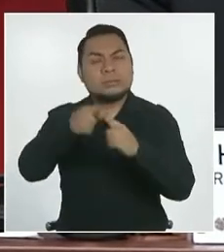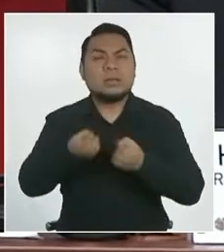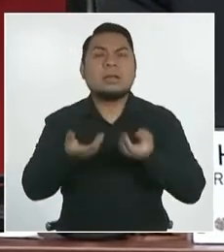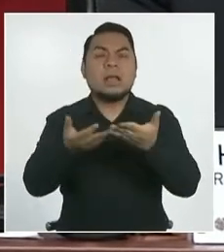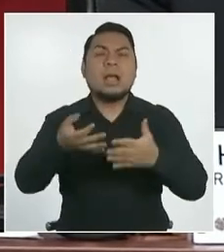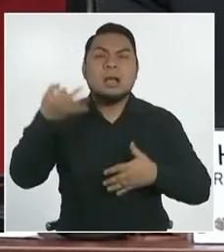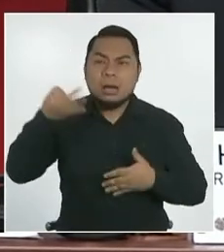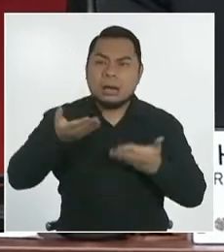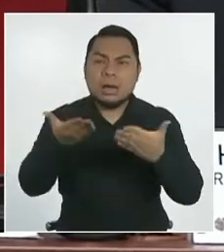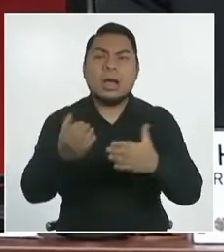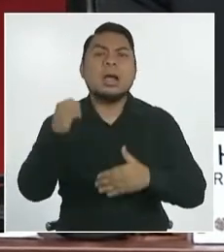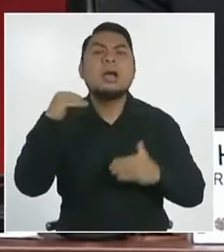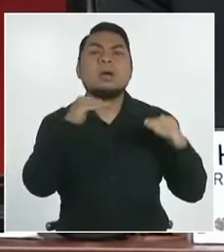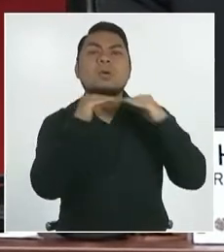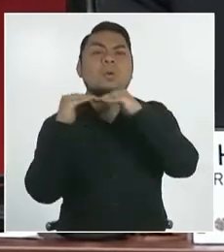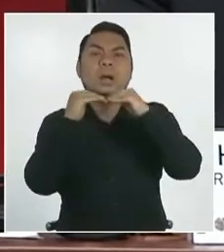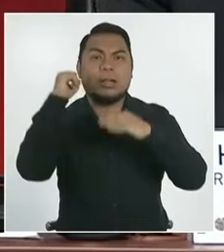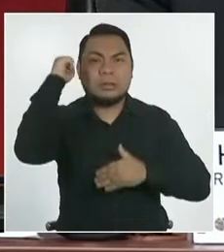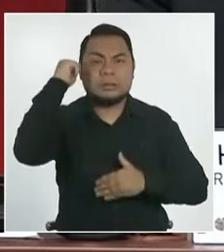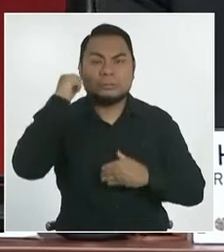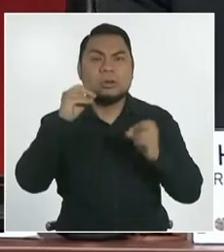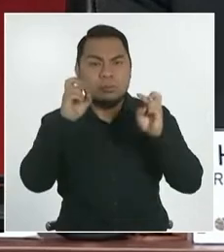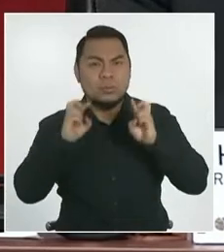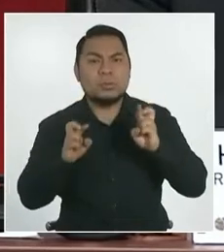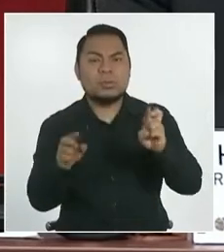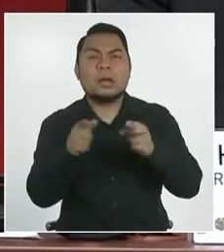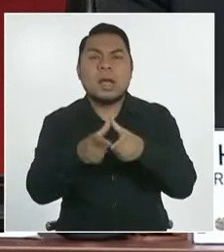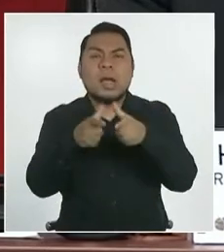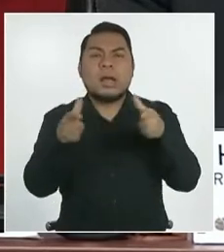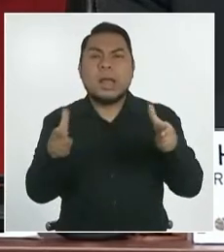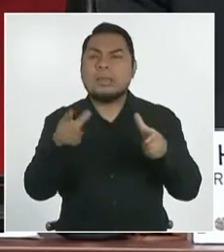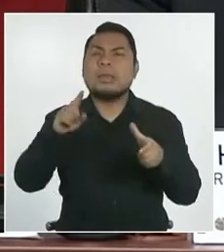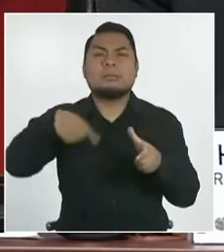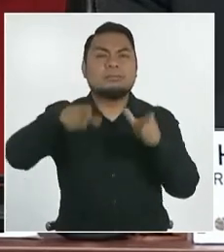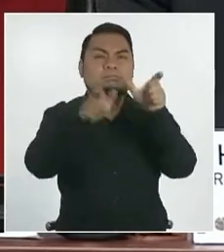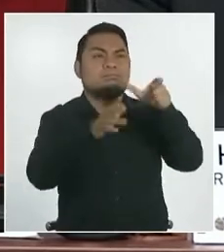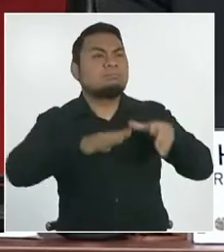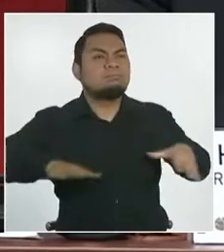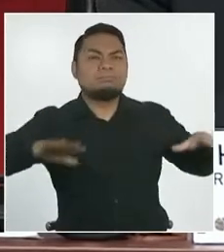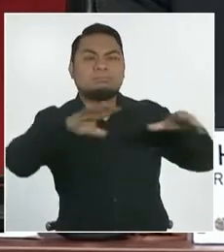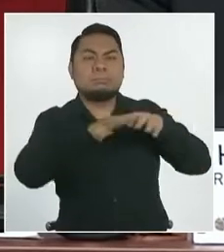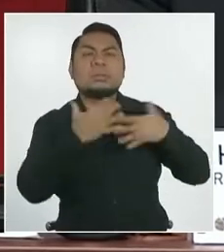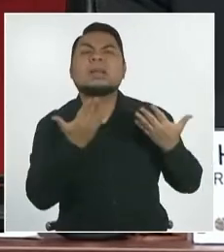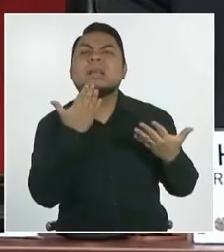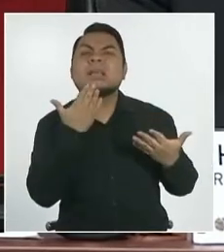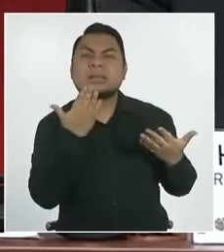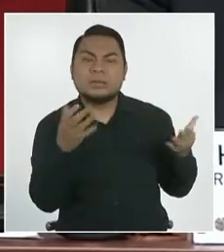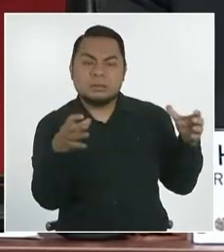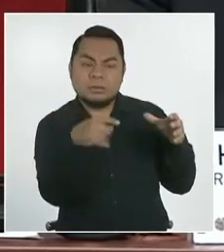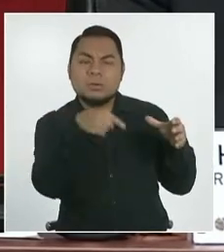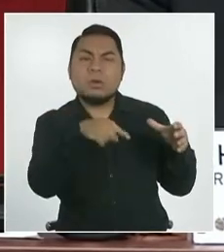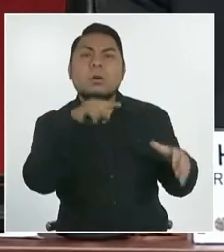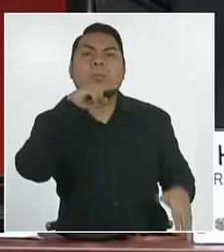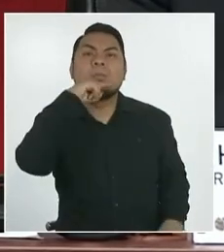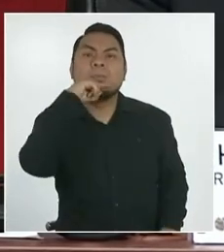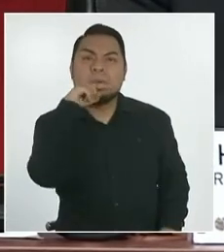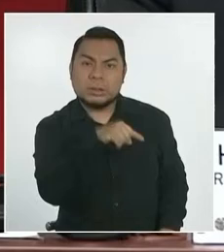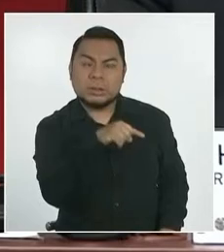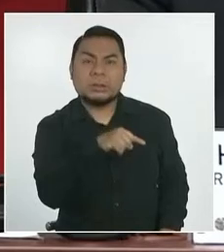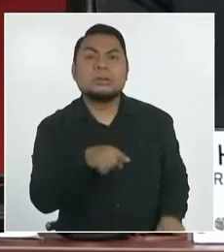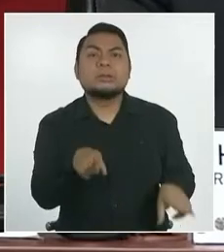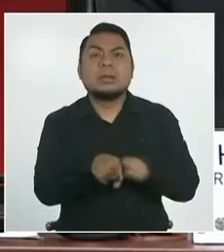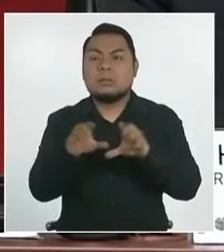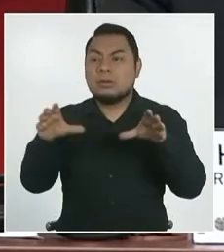la igualdad de derechos y oportunidades para las grandes mayorías, como son las mujeres, las